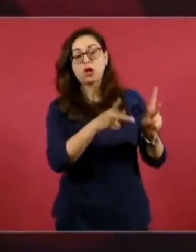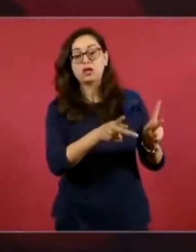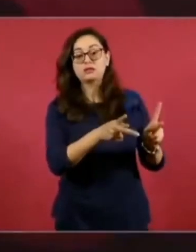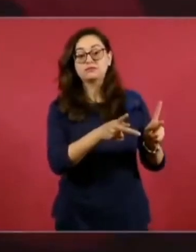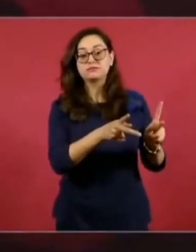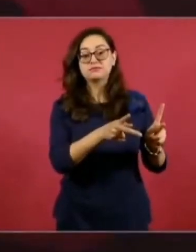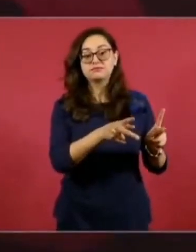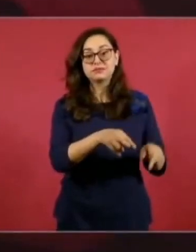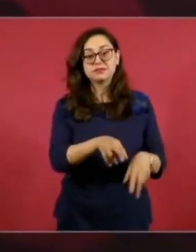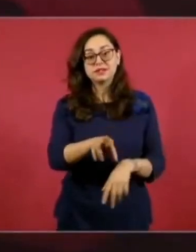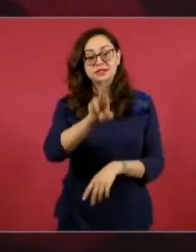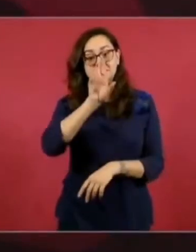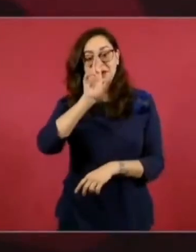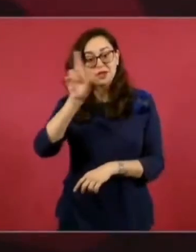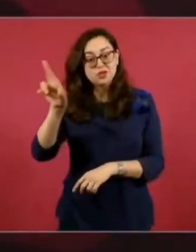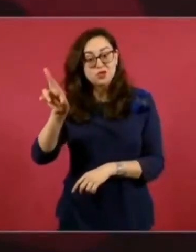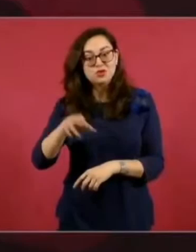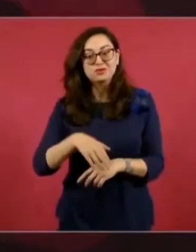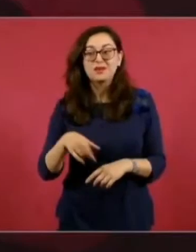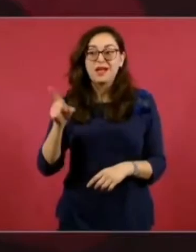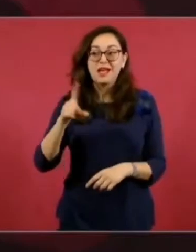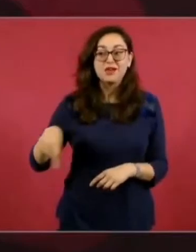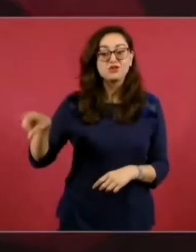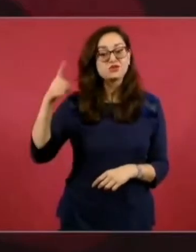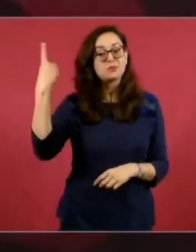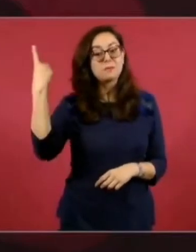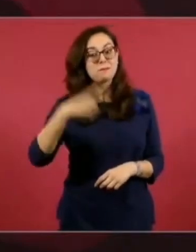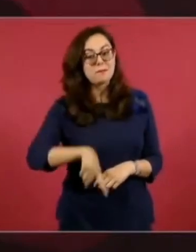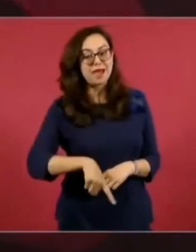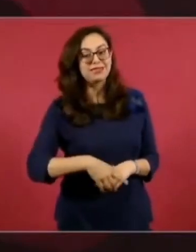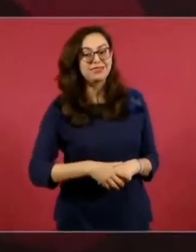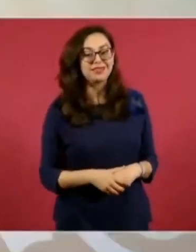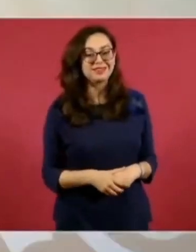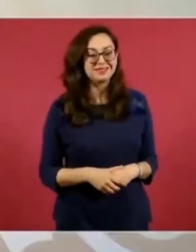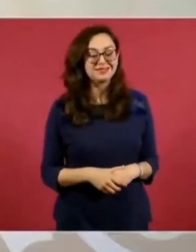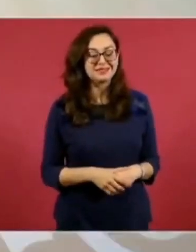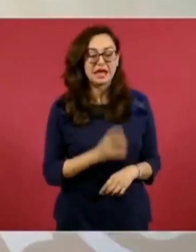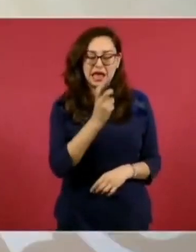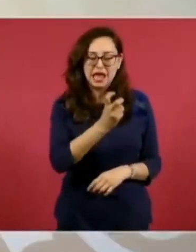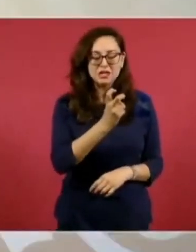se tienen que acostumbrar a respetar al pueblo,